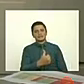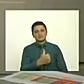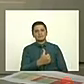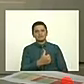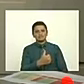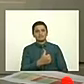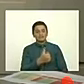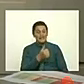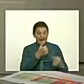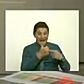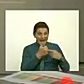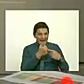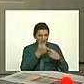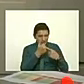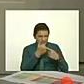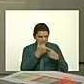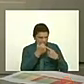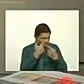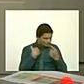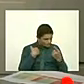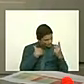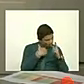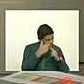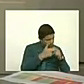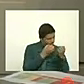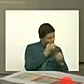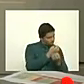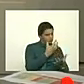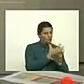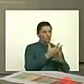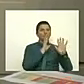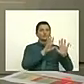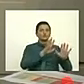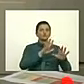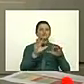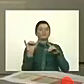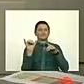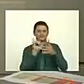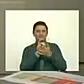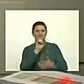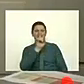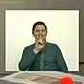el estructurador del SITP en el gobierno de Samuel Moreno.